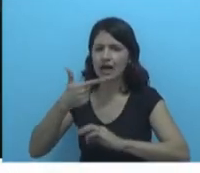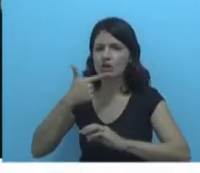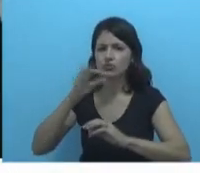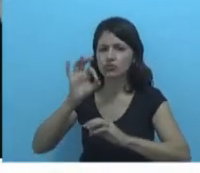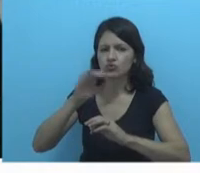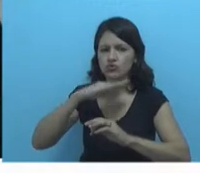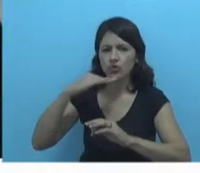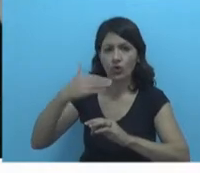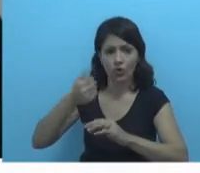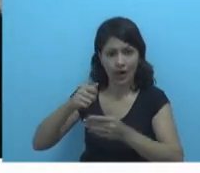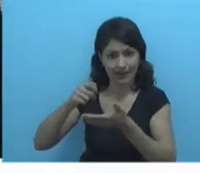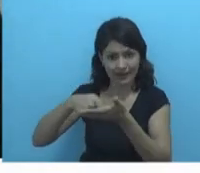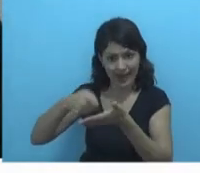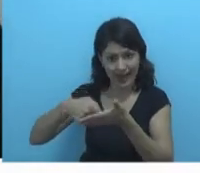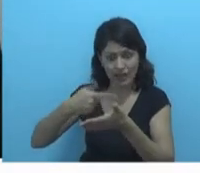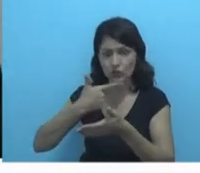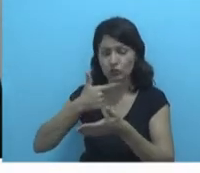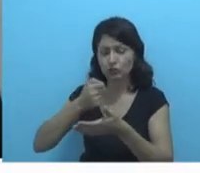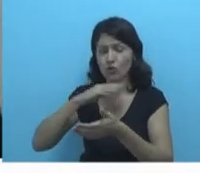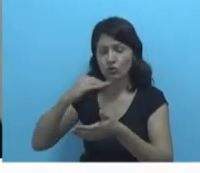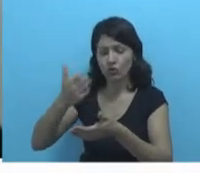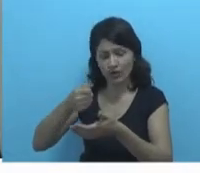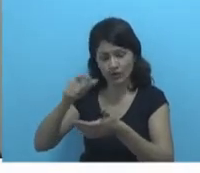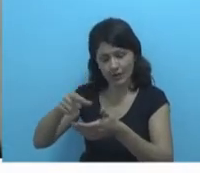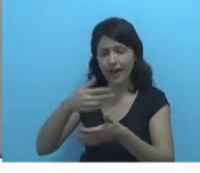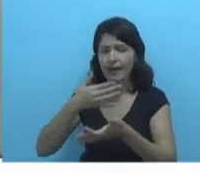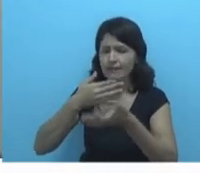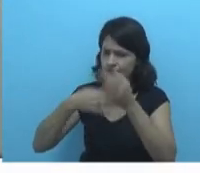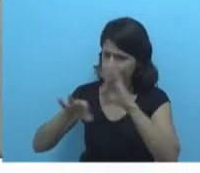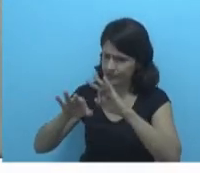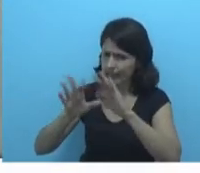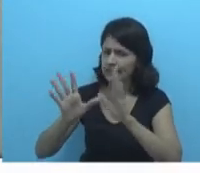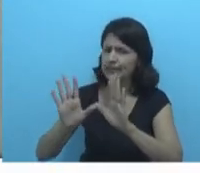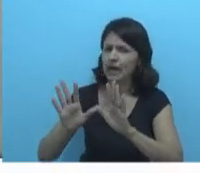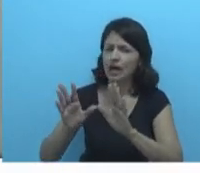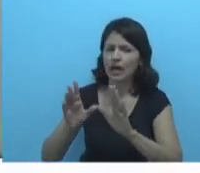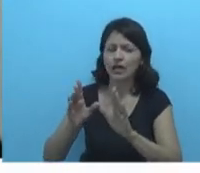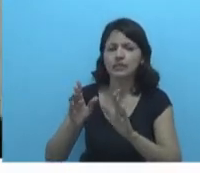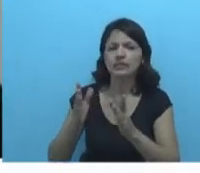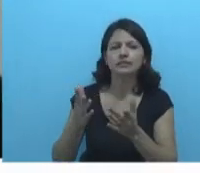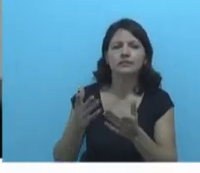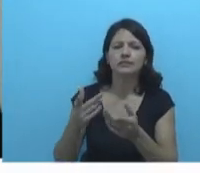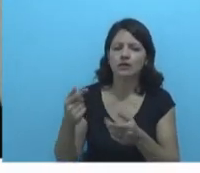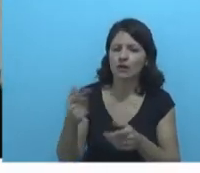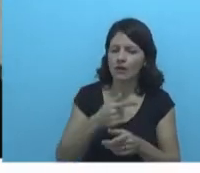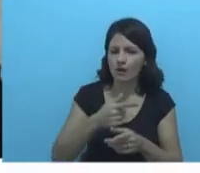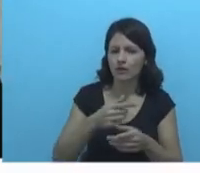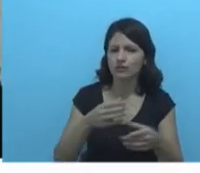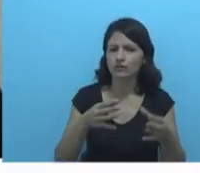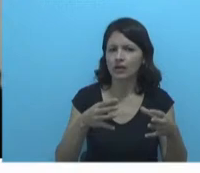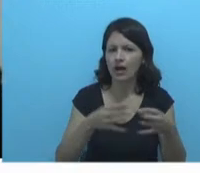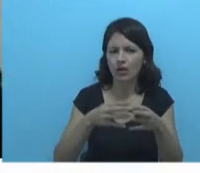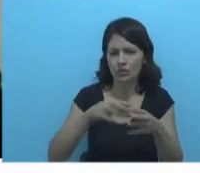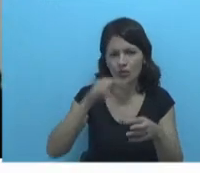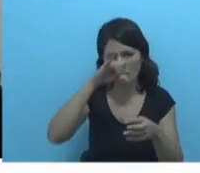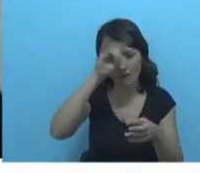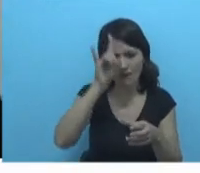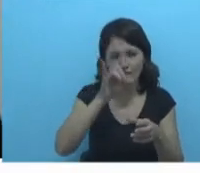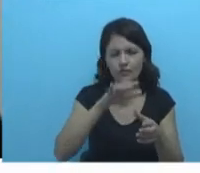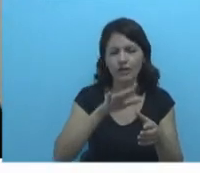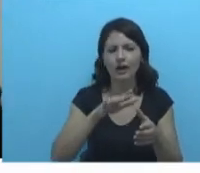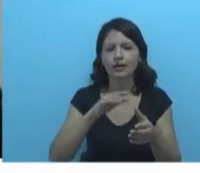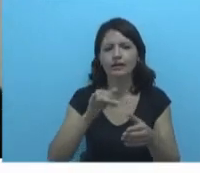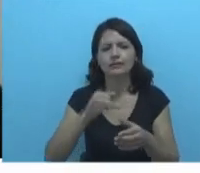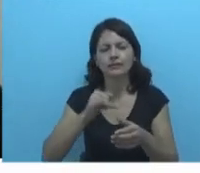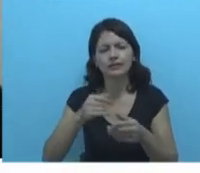agropecuarias vinculadas con la ganadería liquiden stock y reduzcan los planteles ganaderos. Y ese